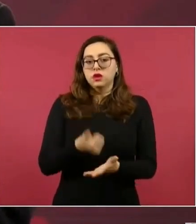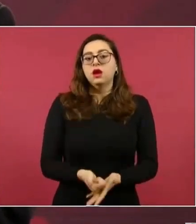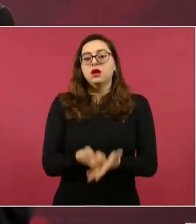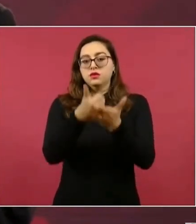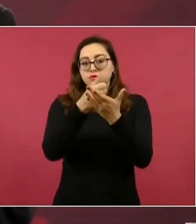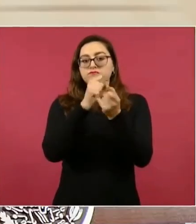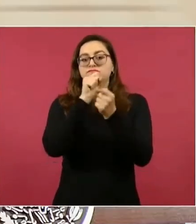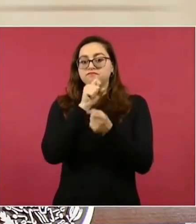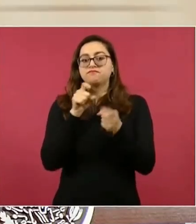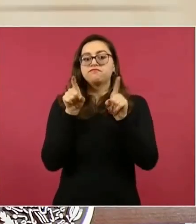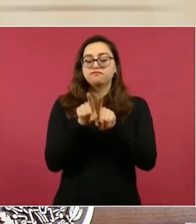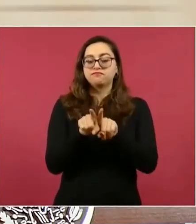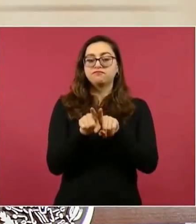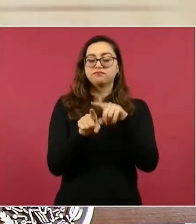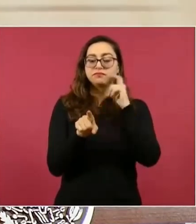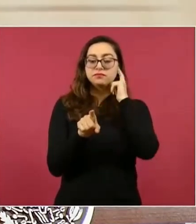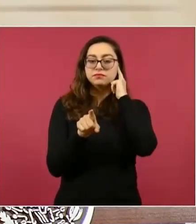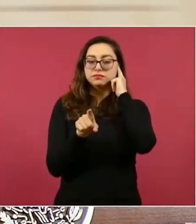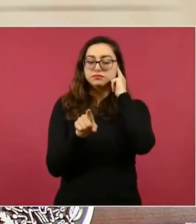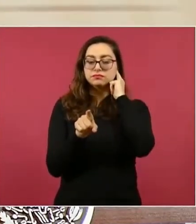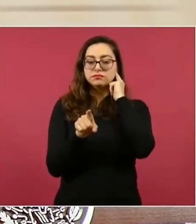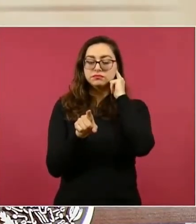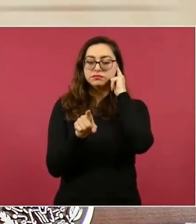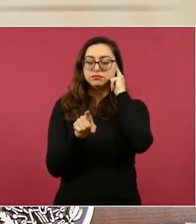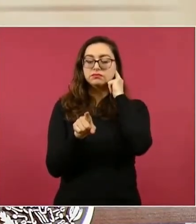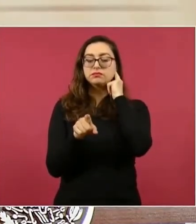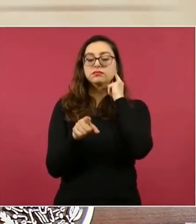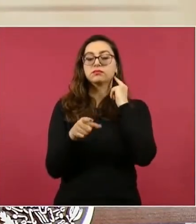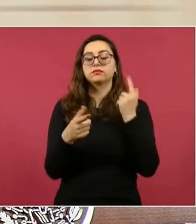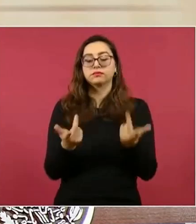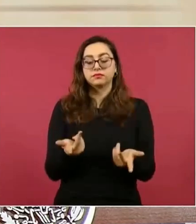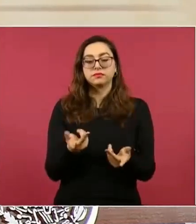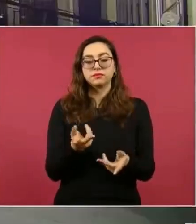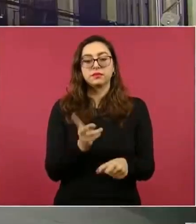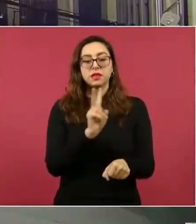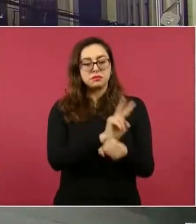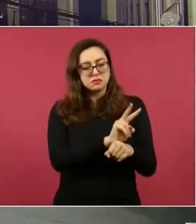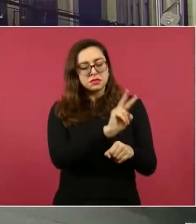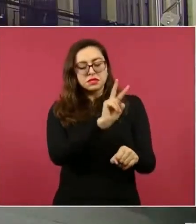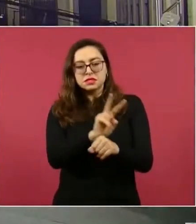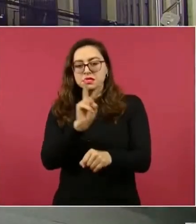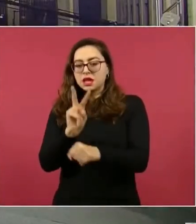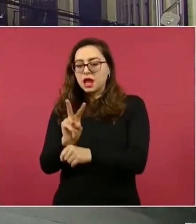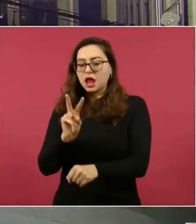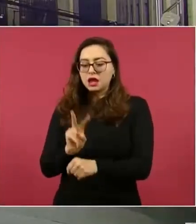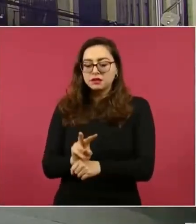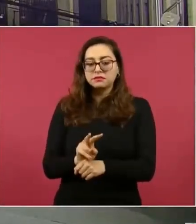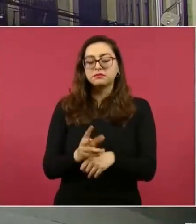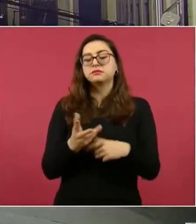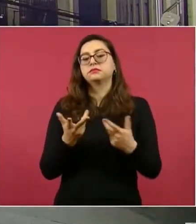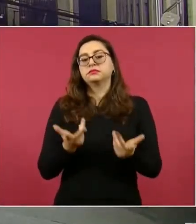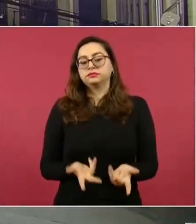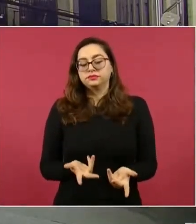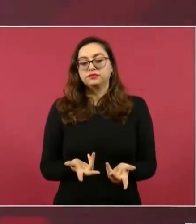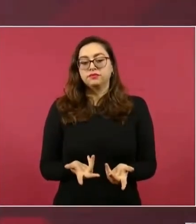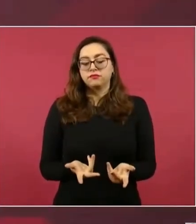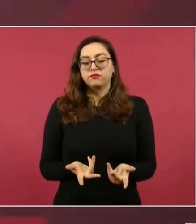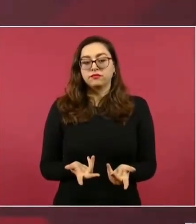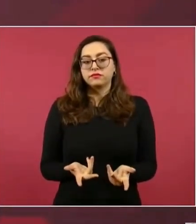y vamos a estar observando para que no se